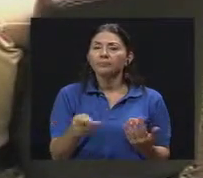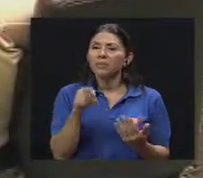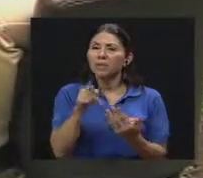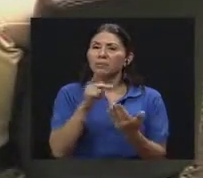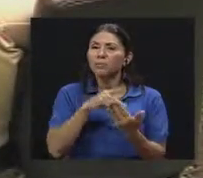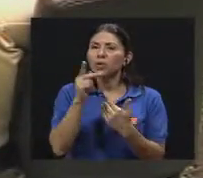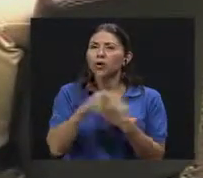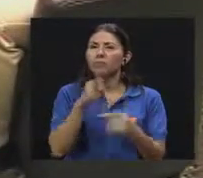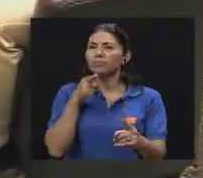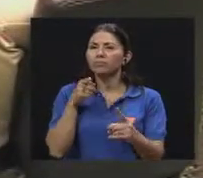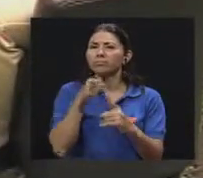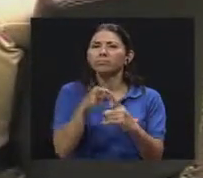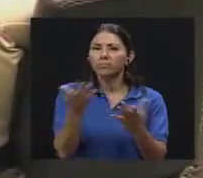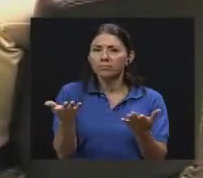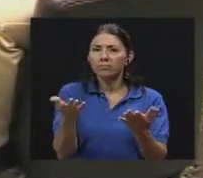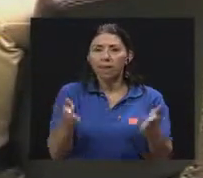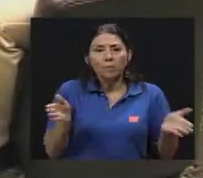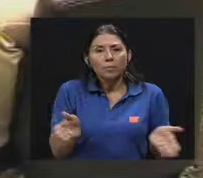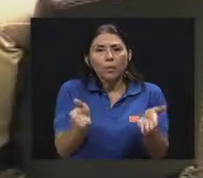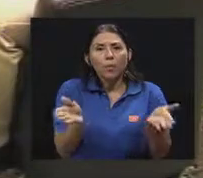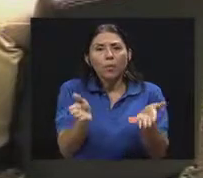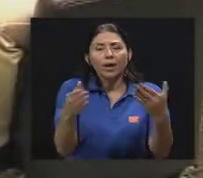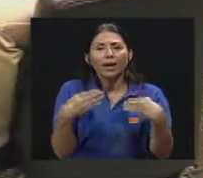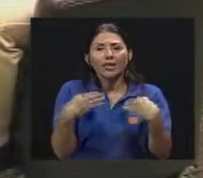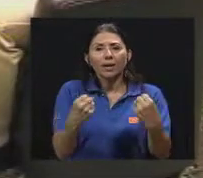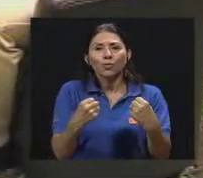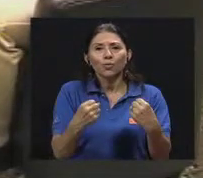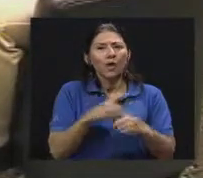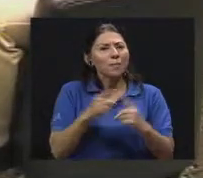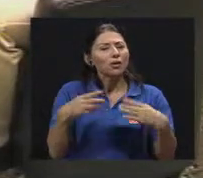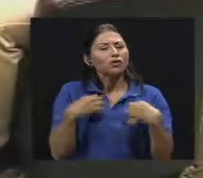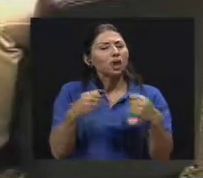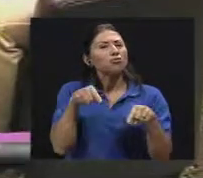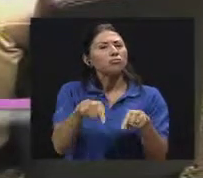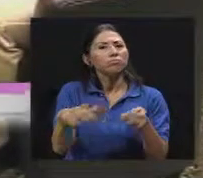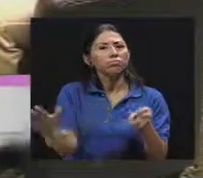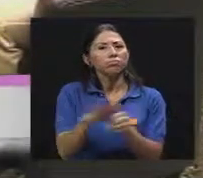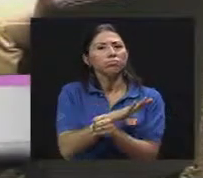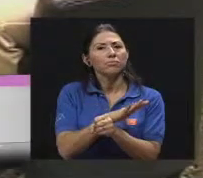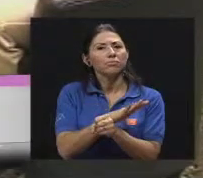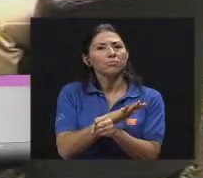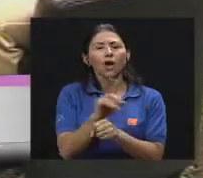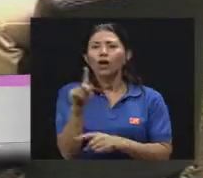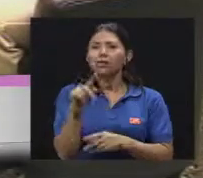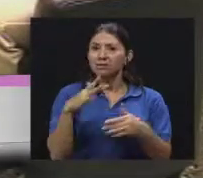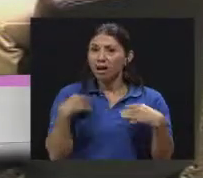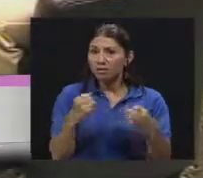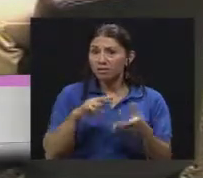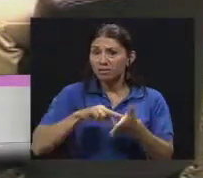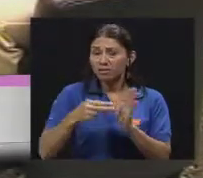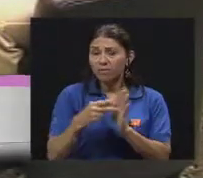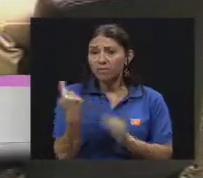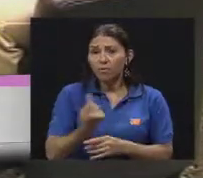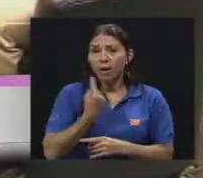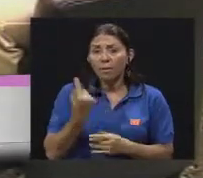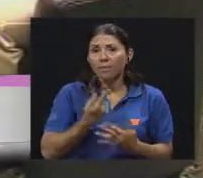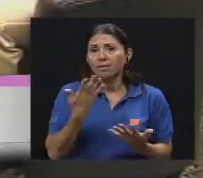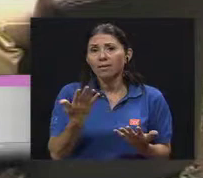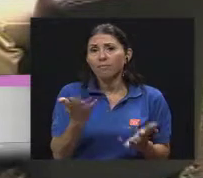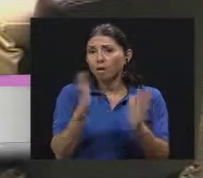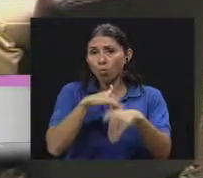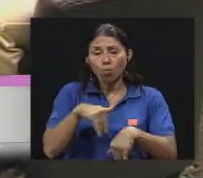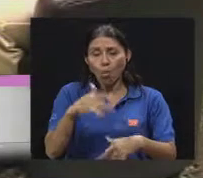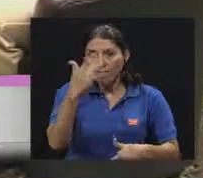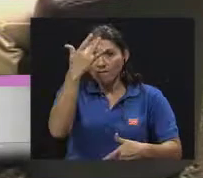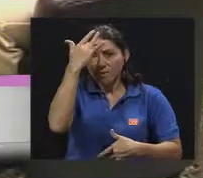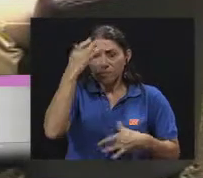es, ¿verdad?, como decías, promover la salud, pero desde un enfoque integral, ¿verdad? No ver la salud como nada más como ausencia